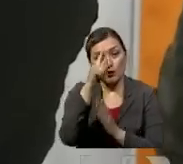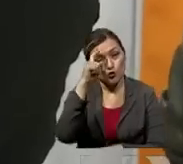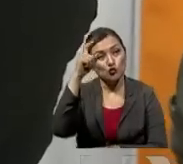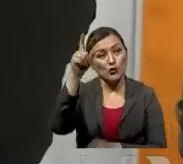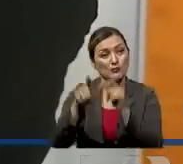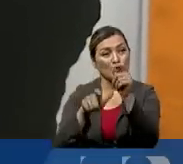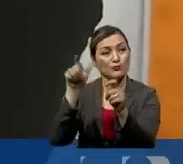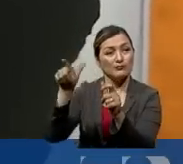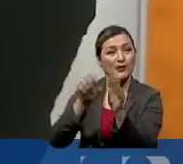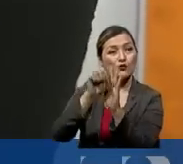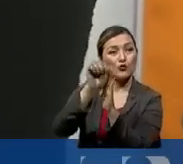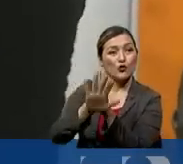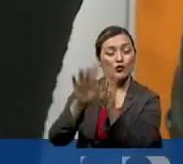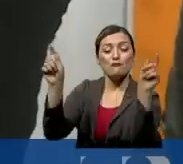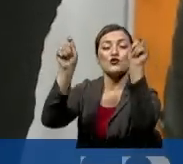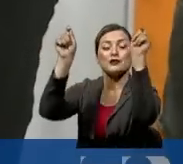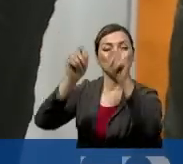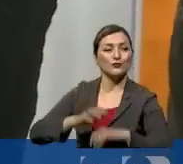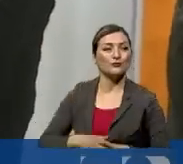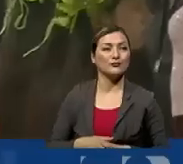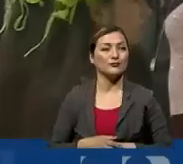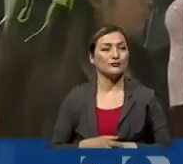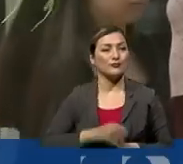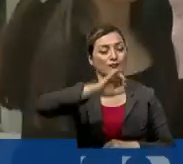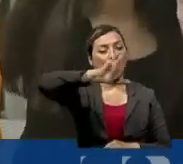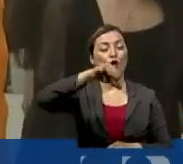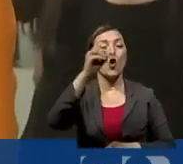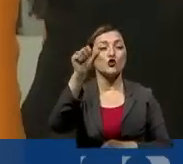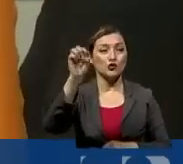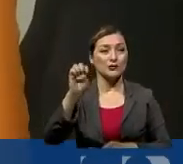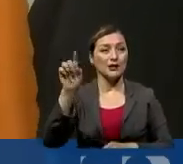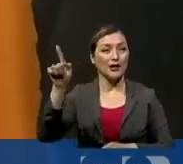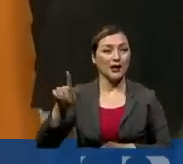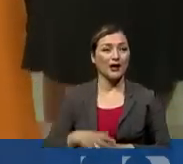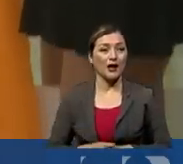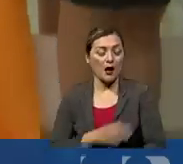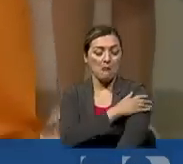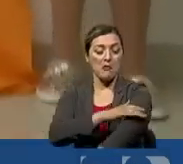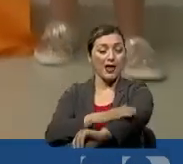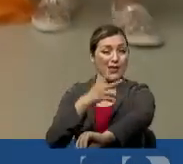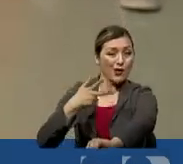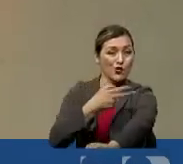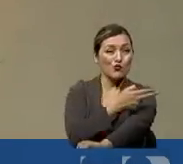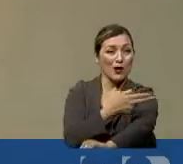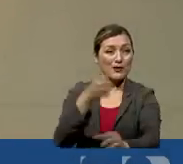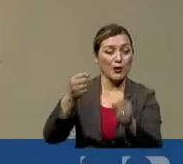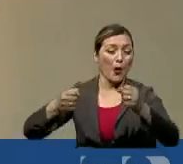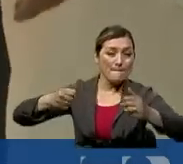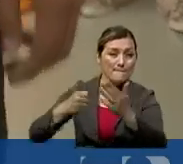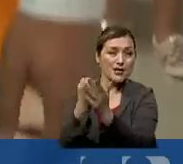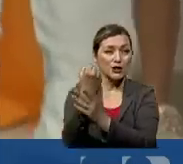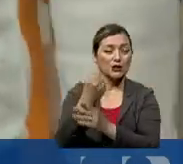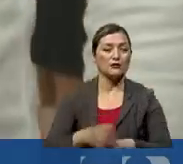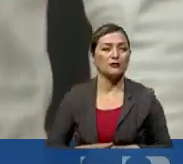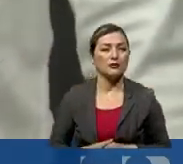de muchos de los chicos de la fundación, como es el caso de José Aguas, quien perdió una de sus piernas a causa de un accidente de